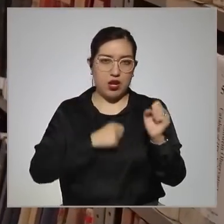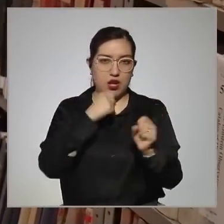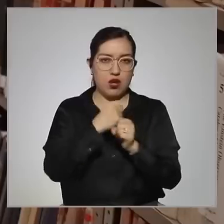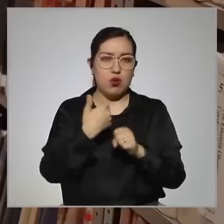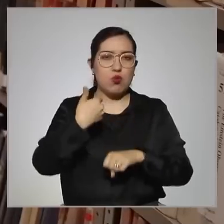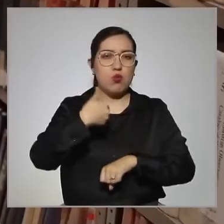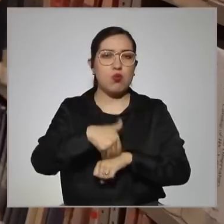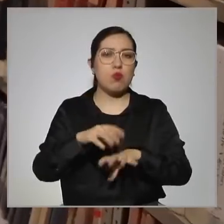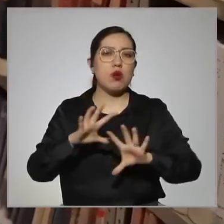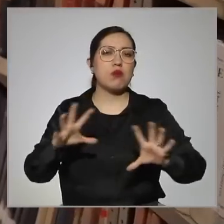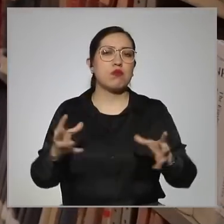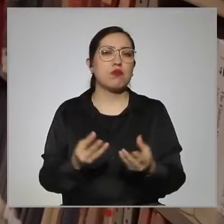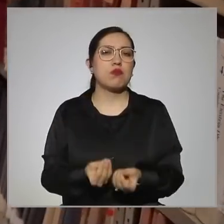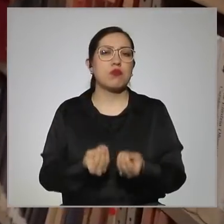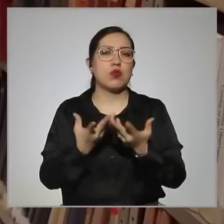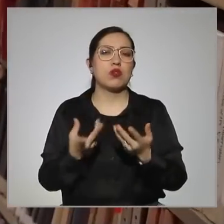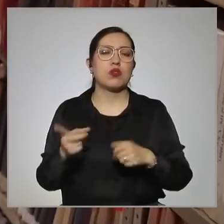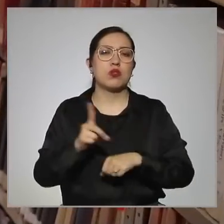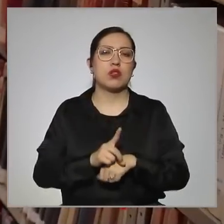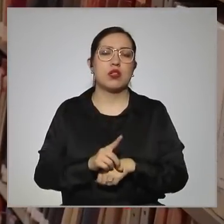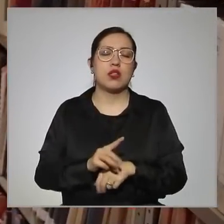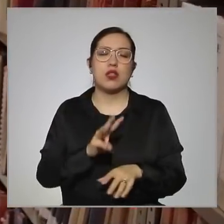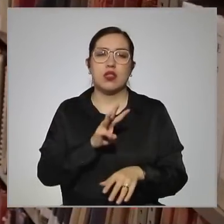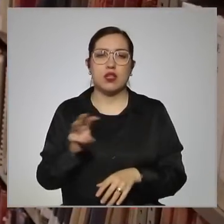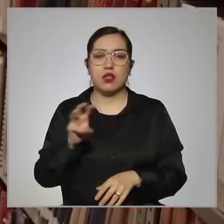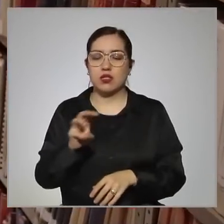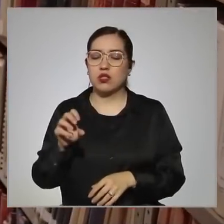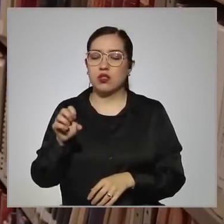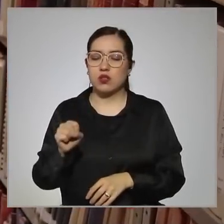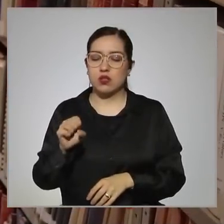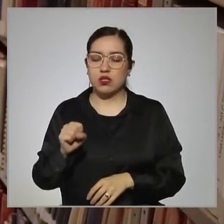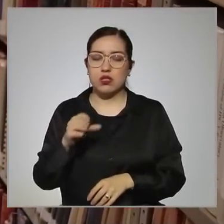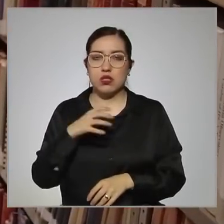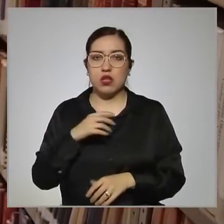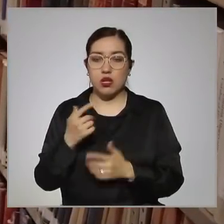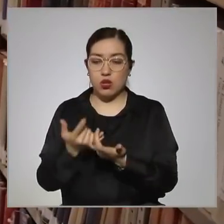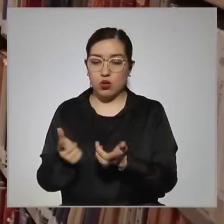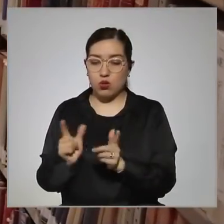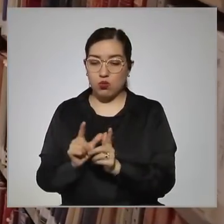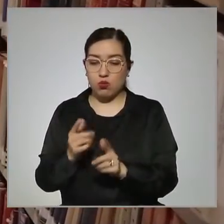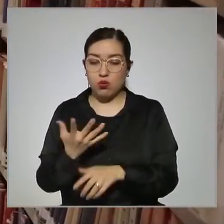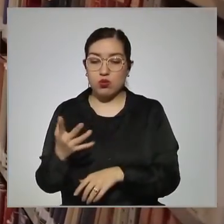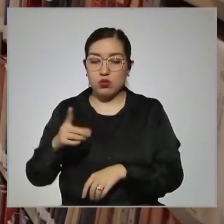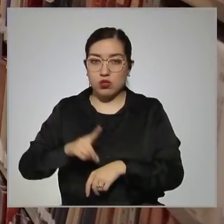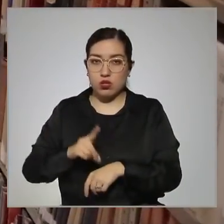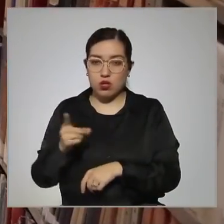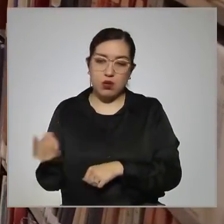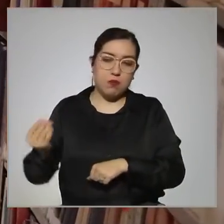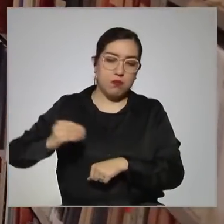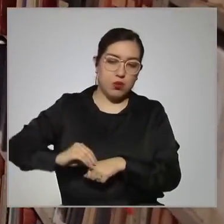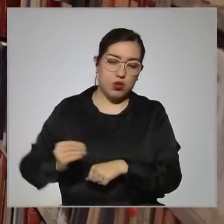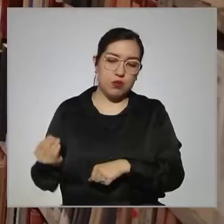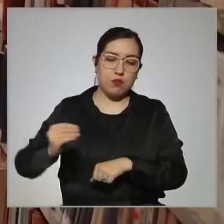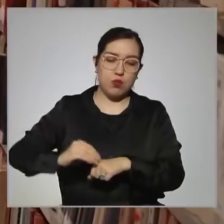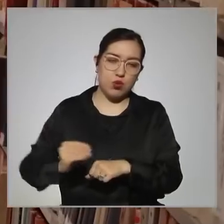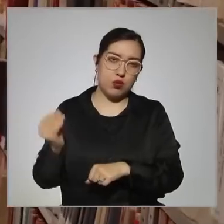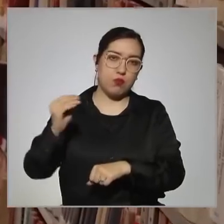días, que es 360, y había un grupo de 5 días que se agregaban,